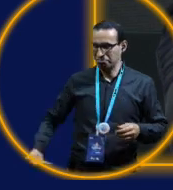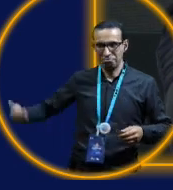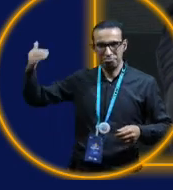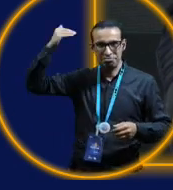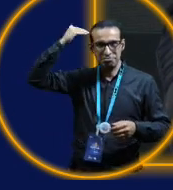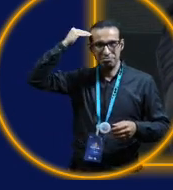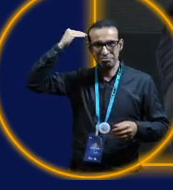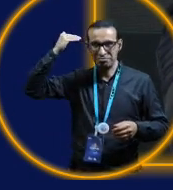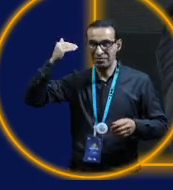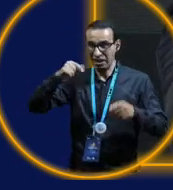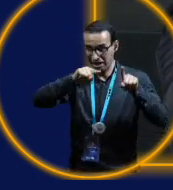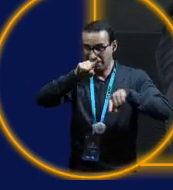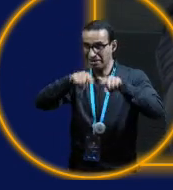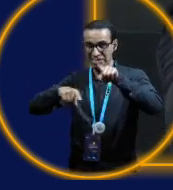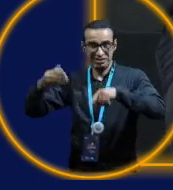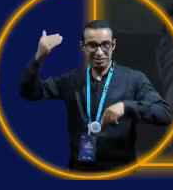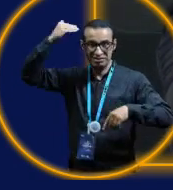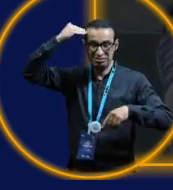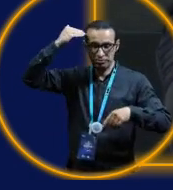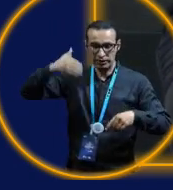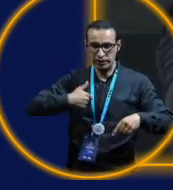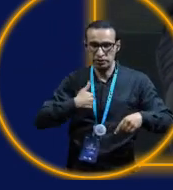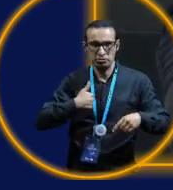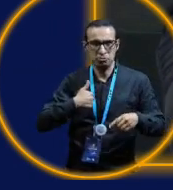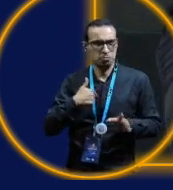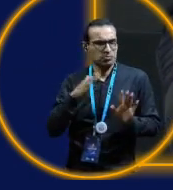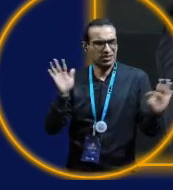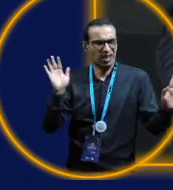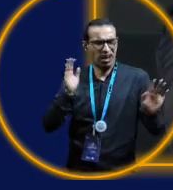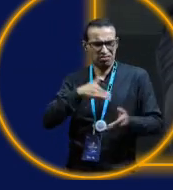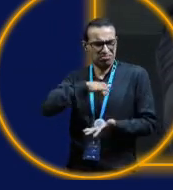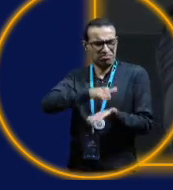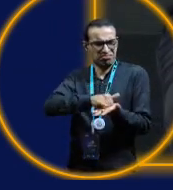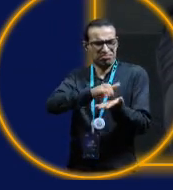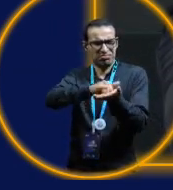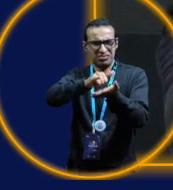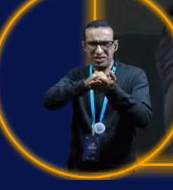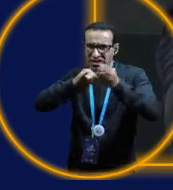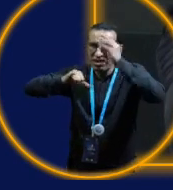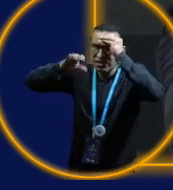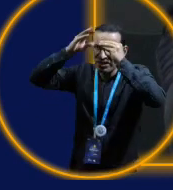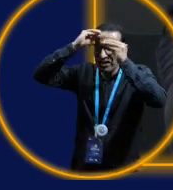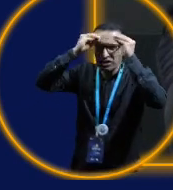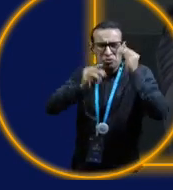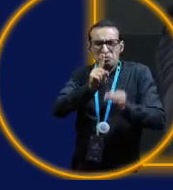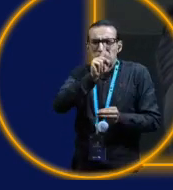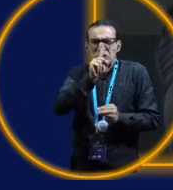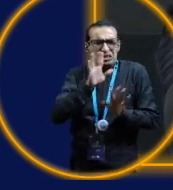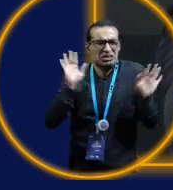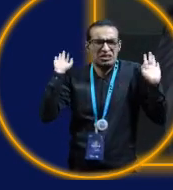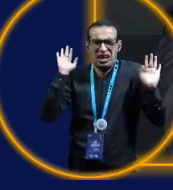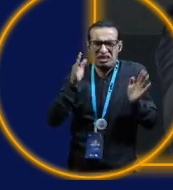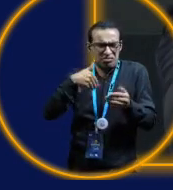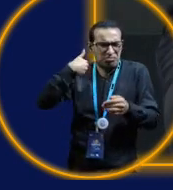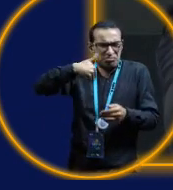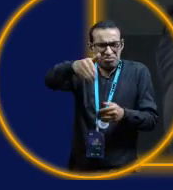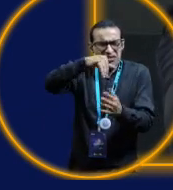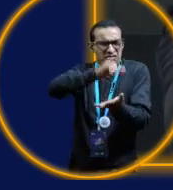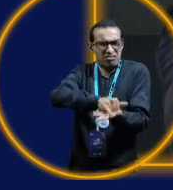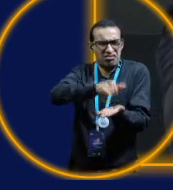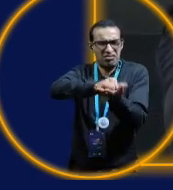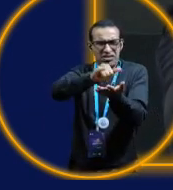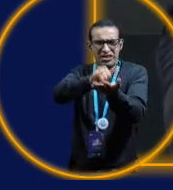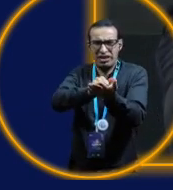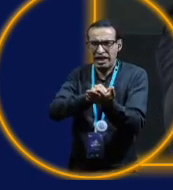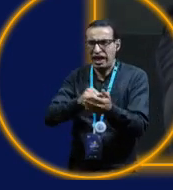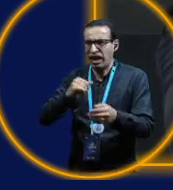aventurarme más allá de eso creo que esto es algo que le pasa a mucha gente escuchado mucha gente en eso tú experimentas eso y